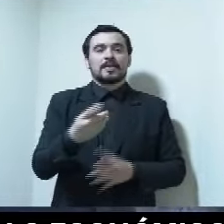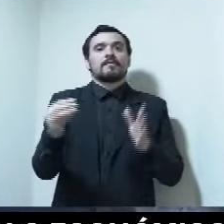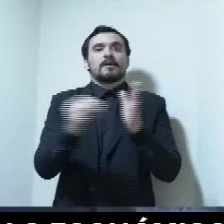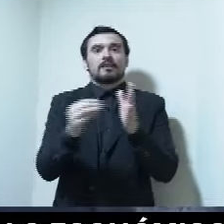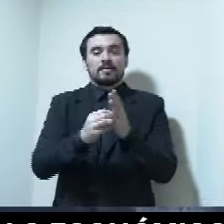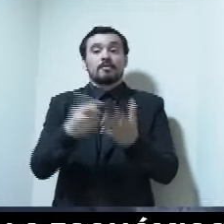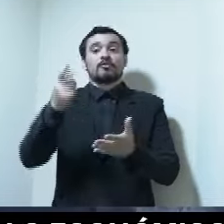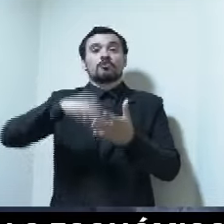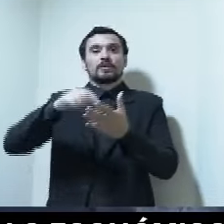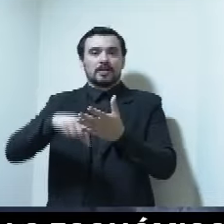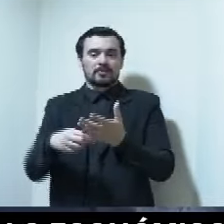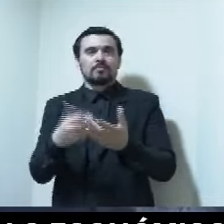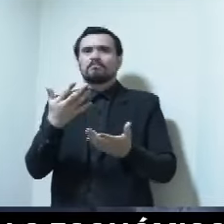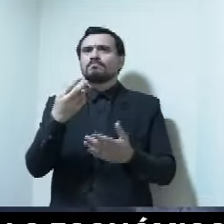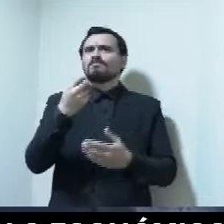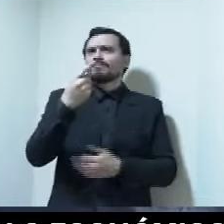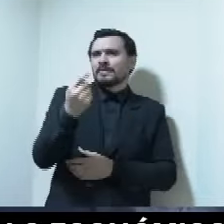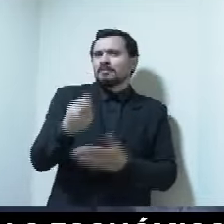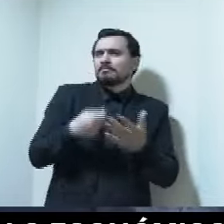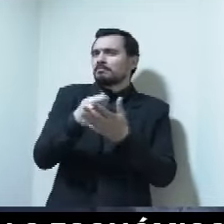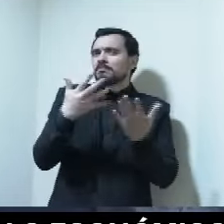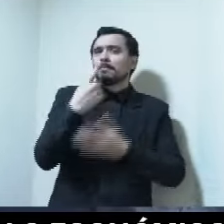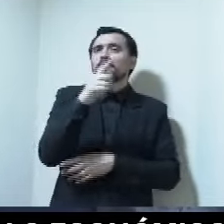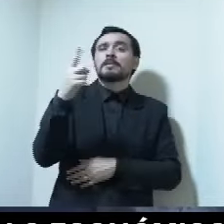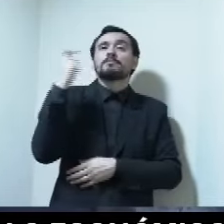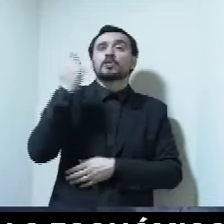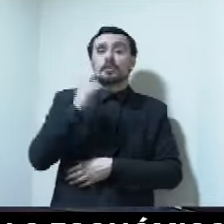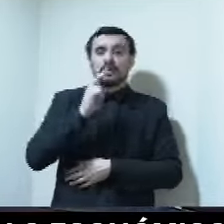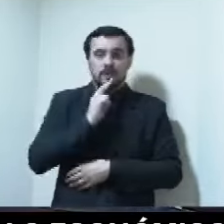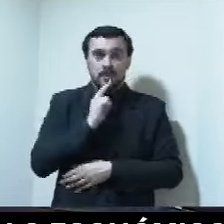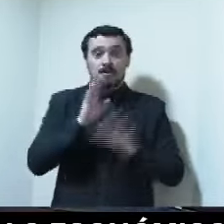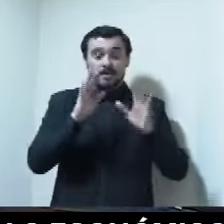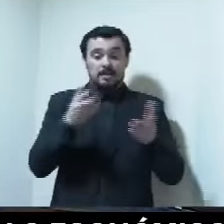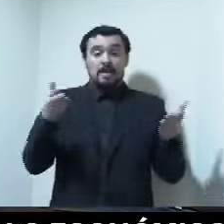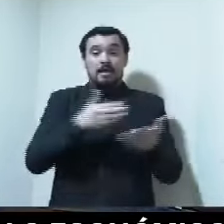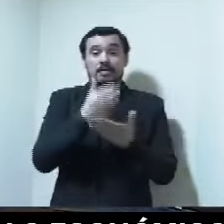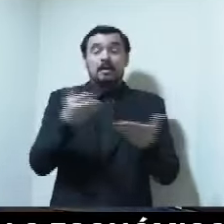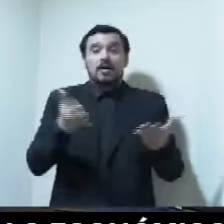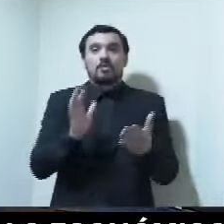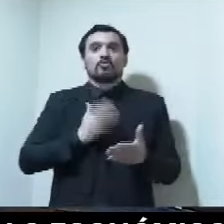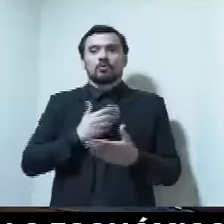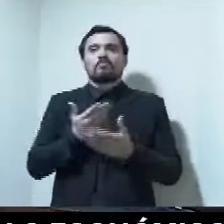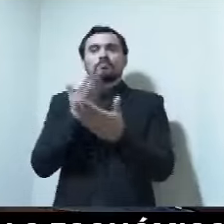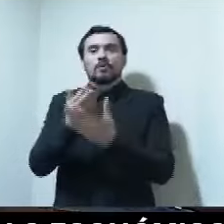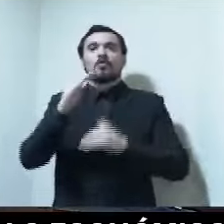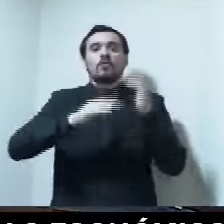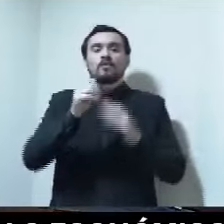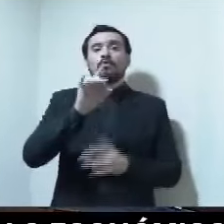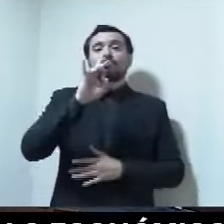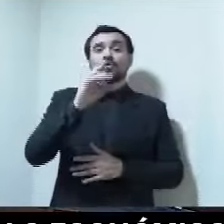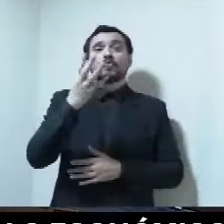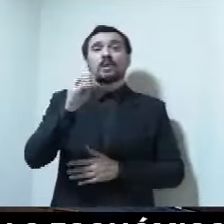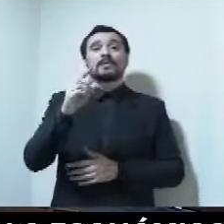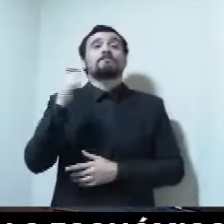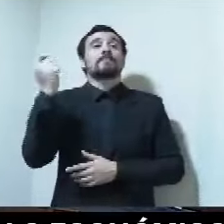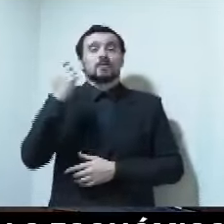de los contratos vigentes por un valor de más de 1.000 millones de dólares y además, a la fecha, hemos licitado obras por 840 millones